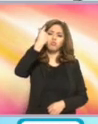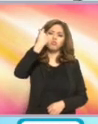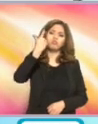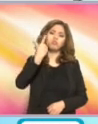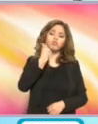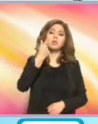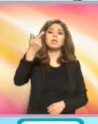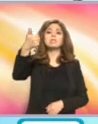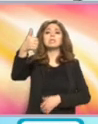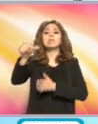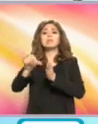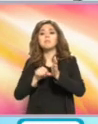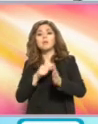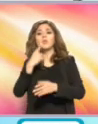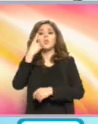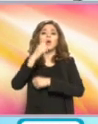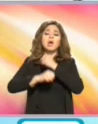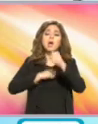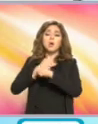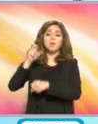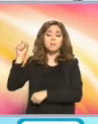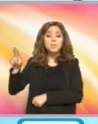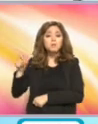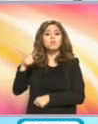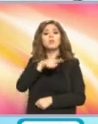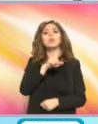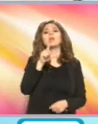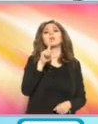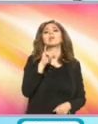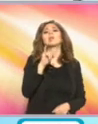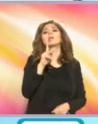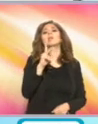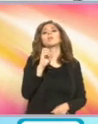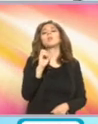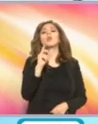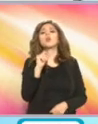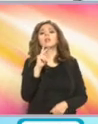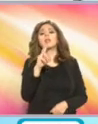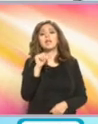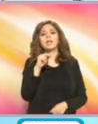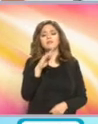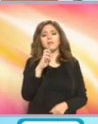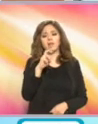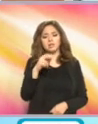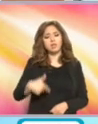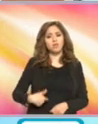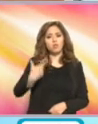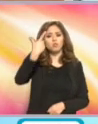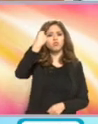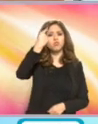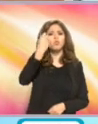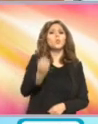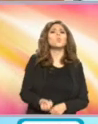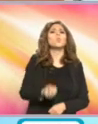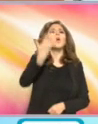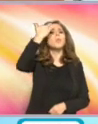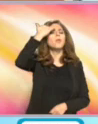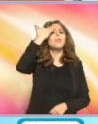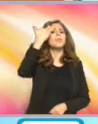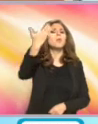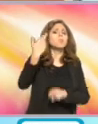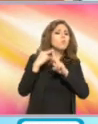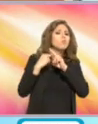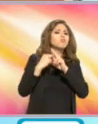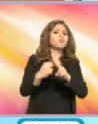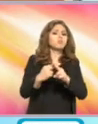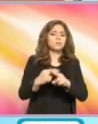meses, cada año. La lipotransferencia, ¿cuánto tiempo nos dura el efecto? La gran ventaja de este procedimiento es que al momento